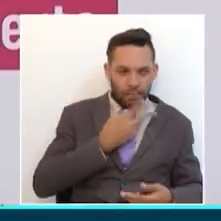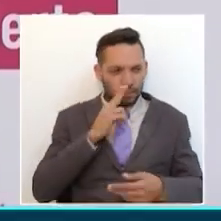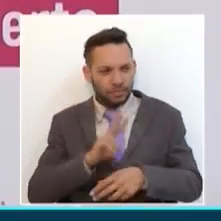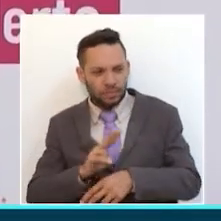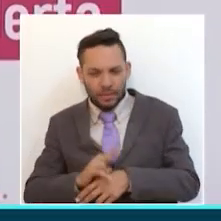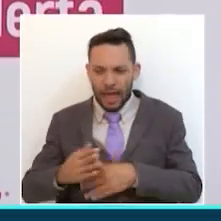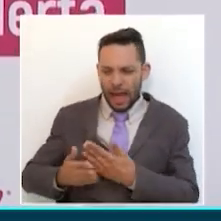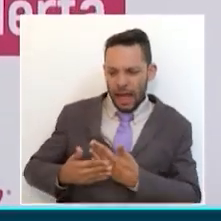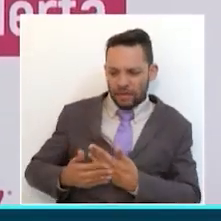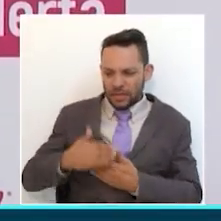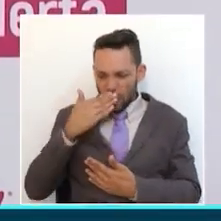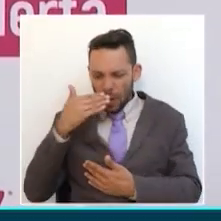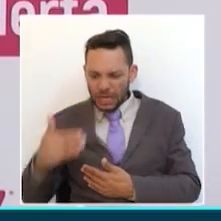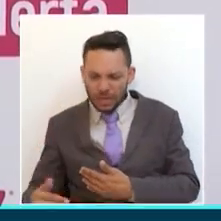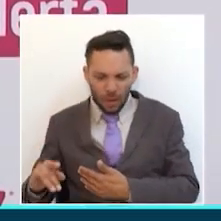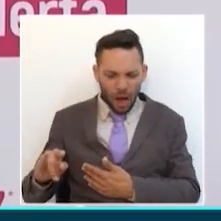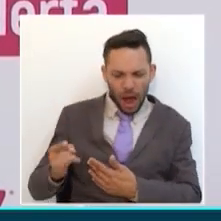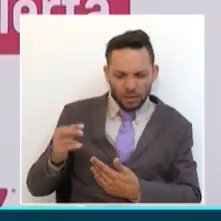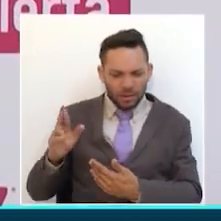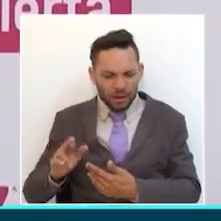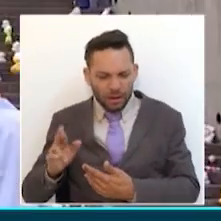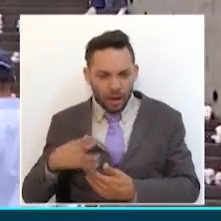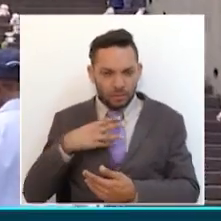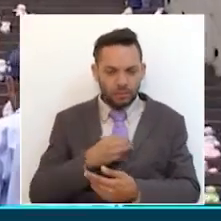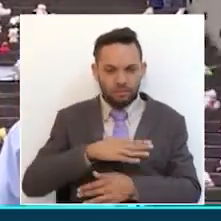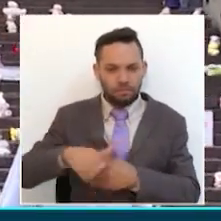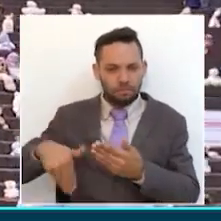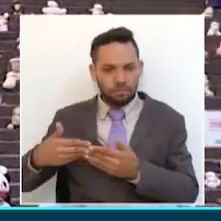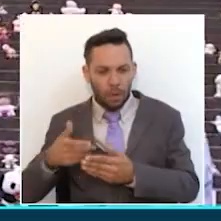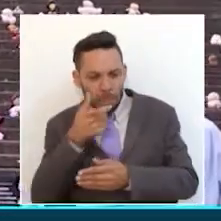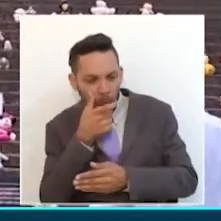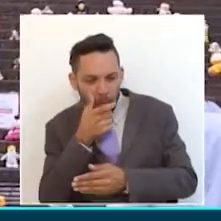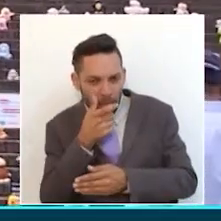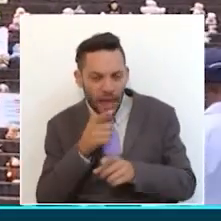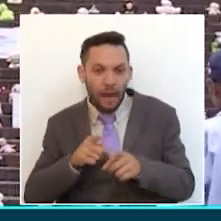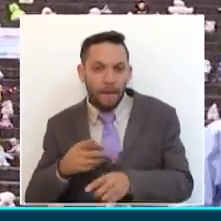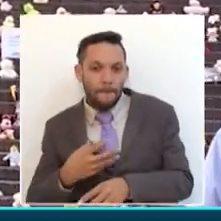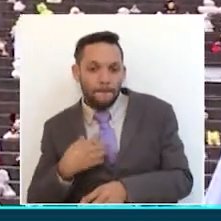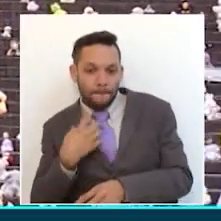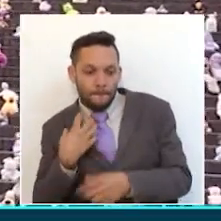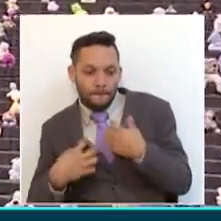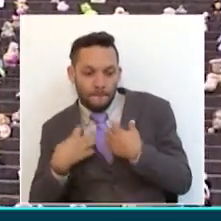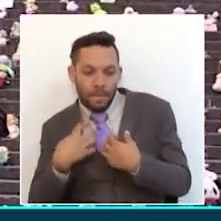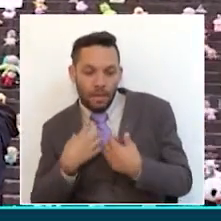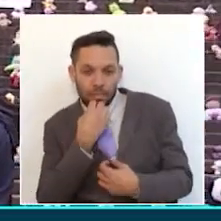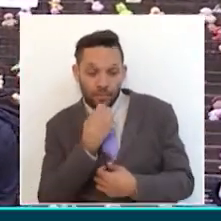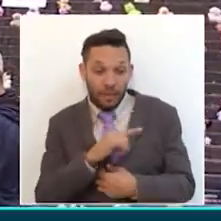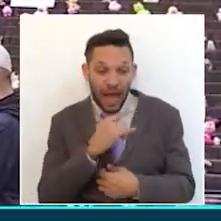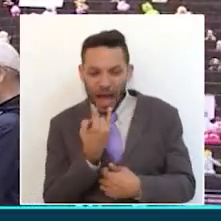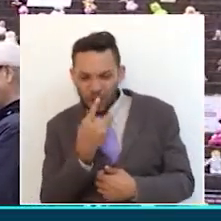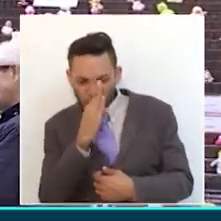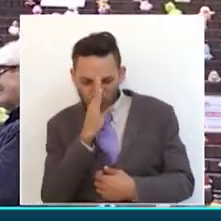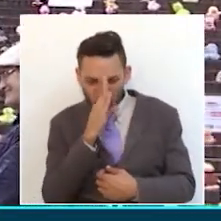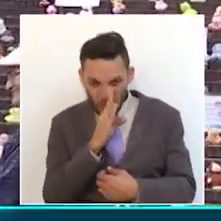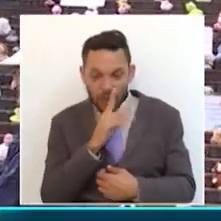que manifiestan los niños o niñas que están siendo víctimas de abuso sexual, pero que no se atreven a contarlo. Ante la sospecha de que un niño o niña está siendo